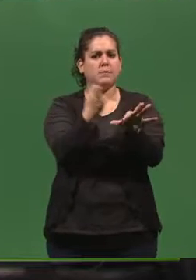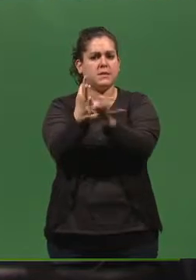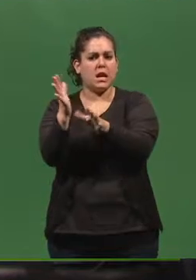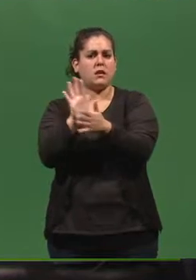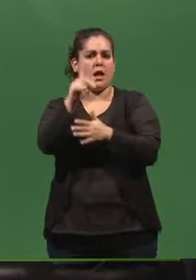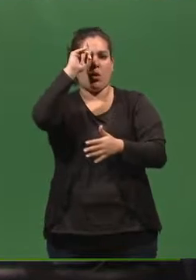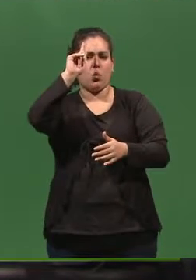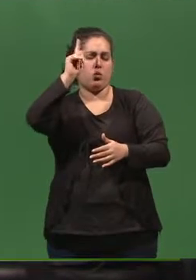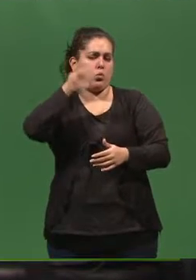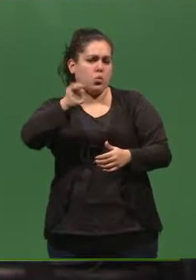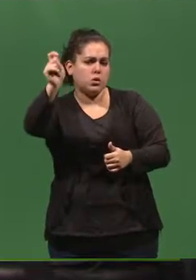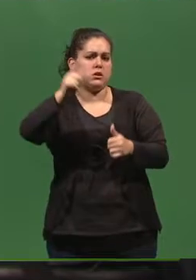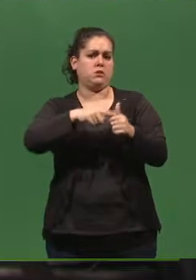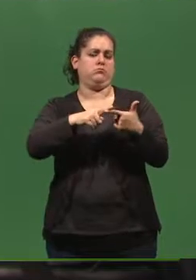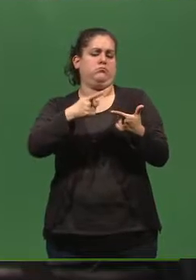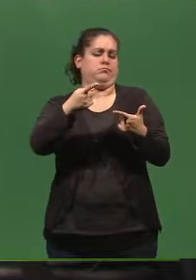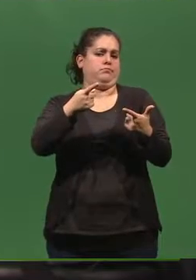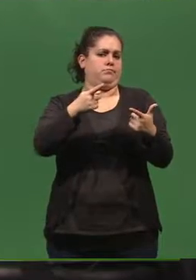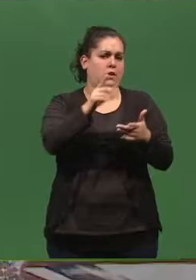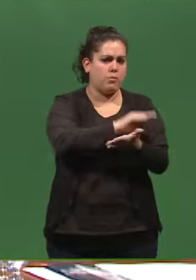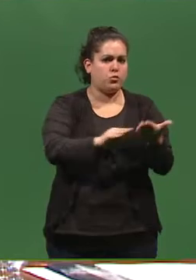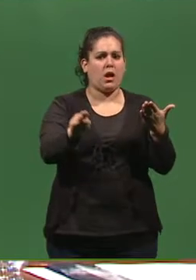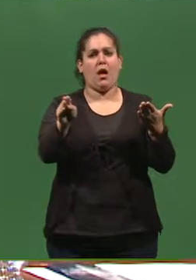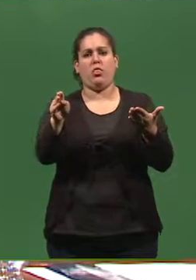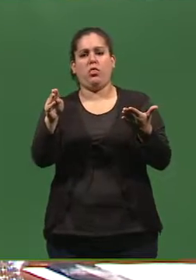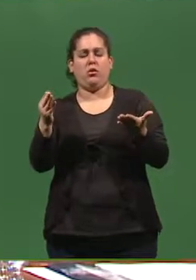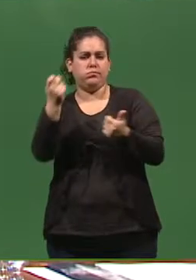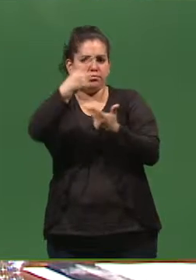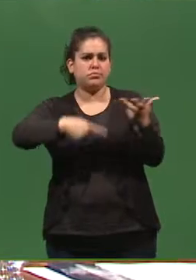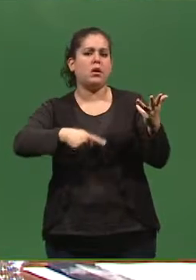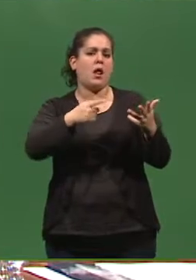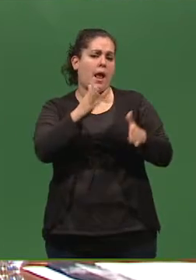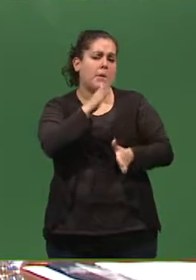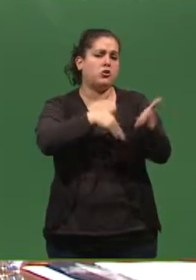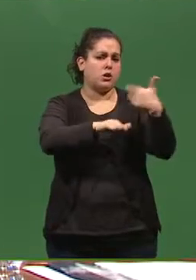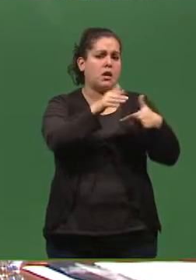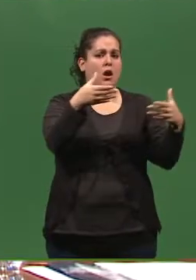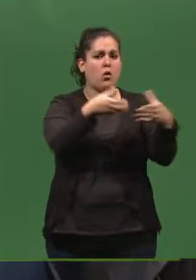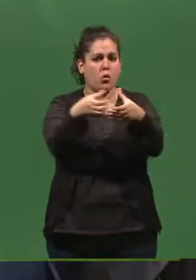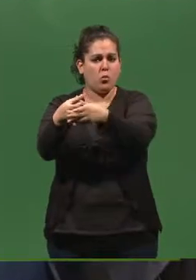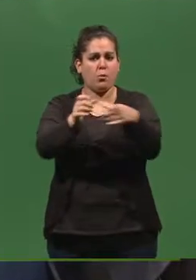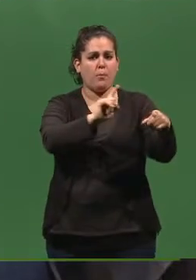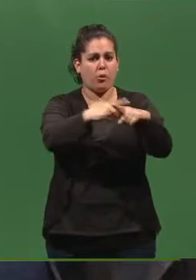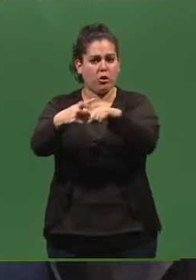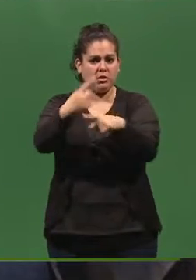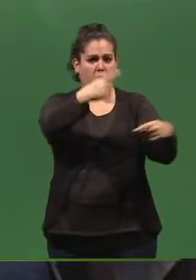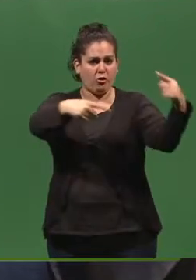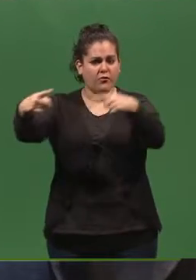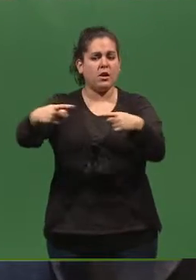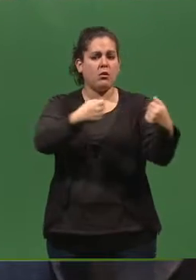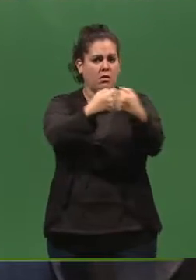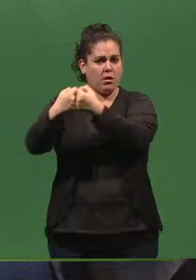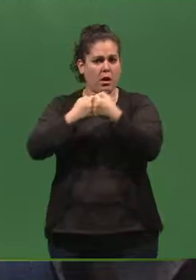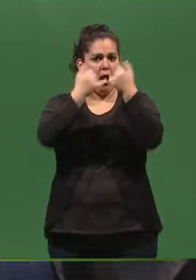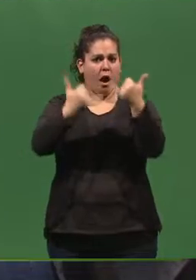especialistas del ámbito de la justicia, diputados, todo eso, y bueno, y se llegó por suerte a un consenso entre la mayoría de los bloques, te diría, políticos de la Cámara,